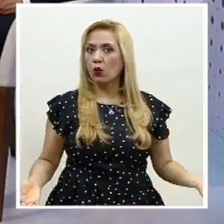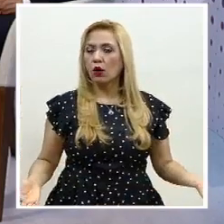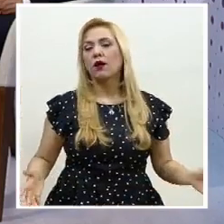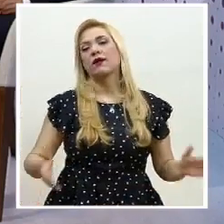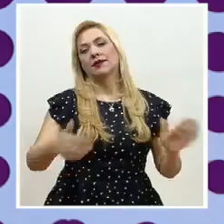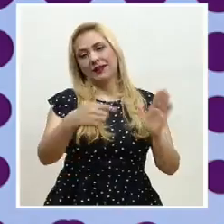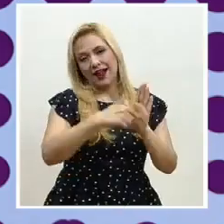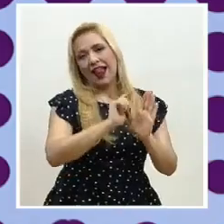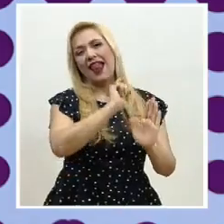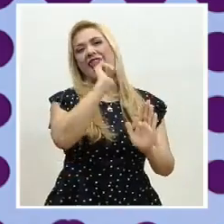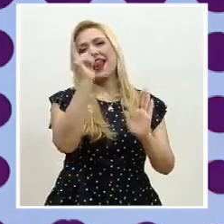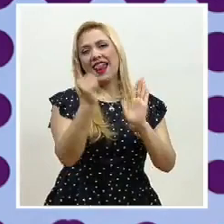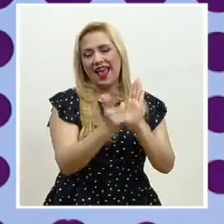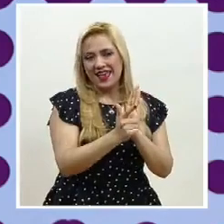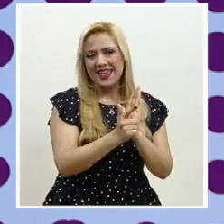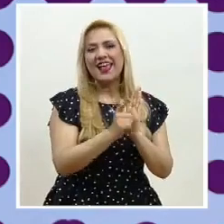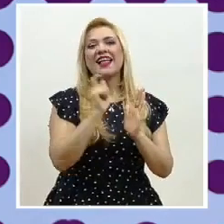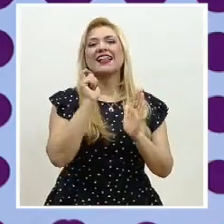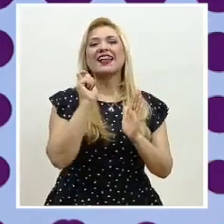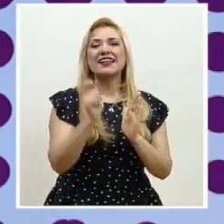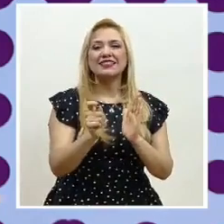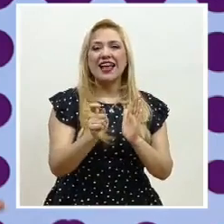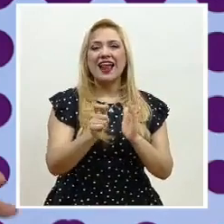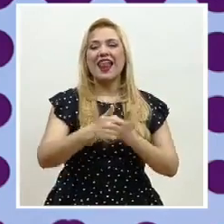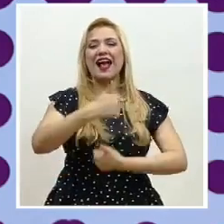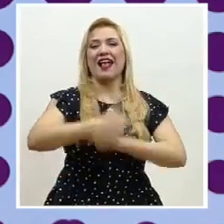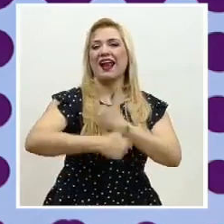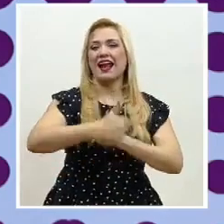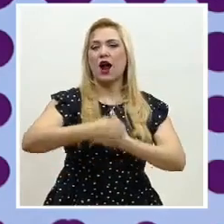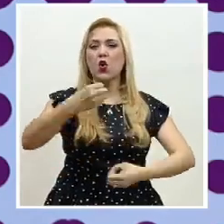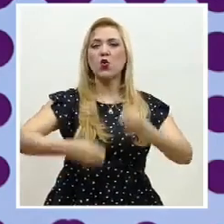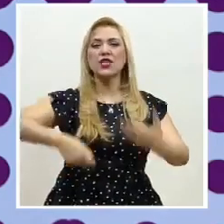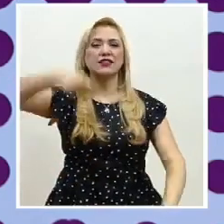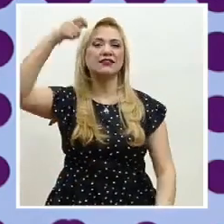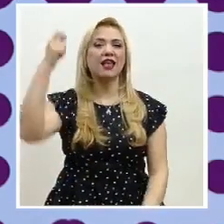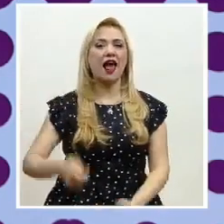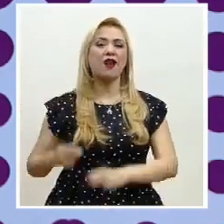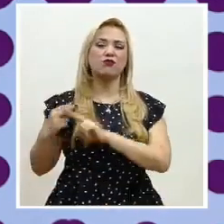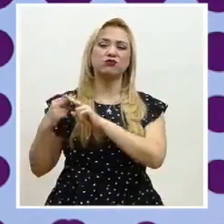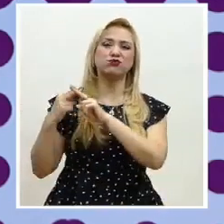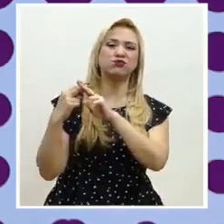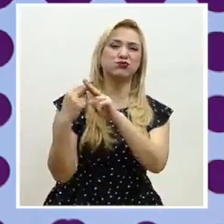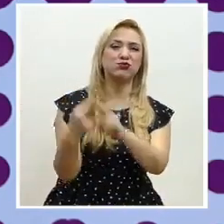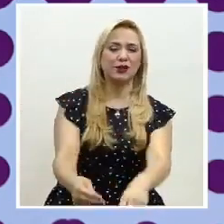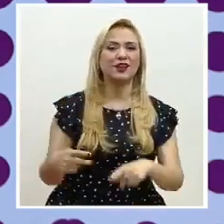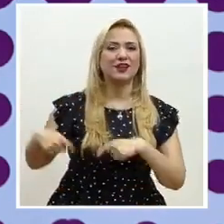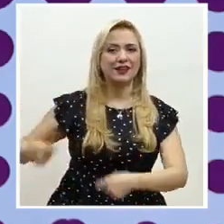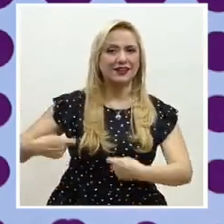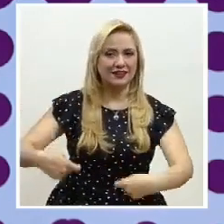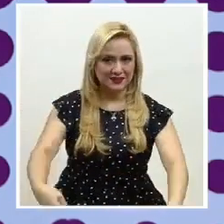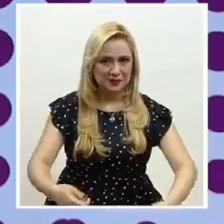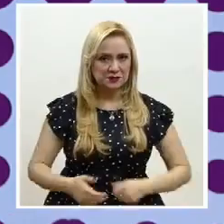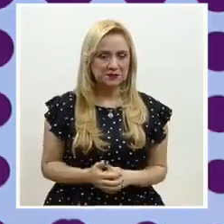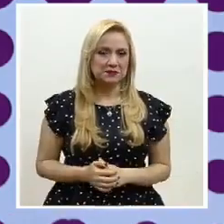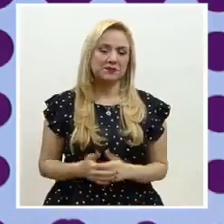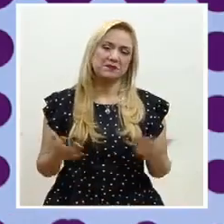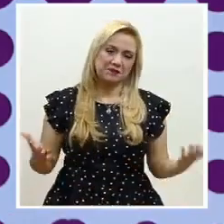la famosa ley de carrera judicial, en donde ya, si no me equivoco, en el artículo 13 de esa propia ley te dice, deberá